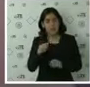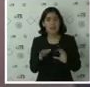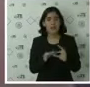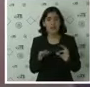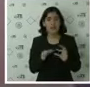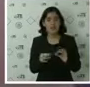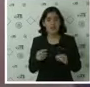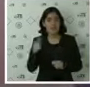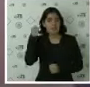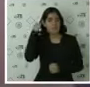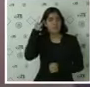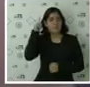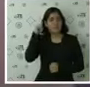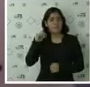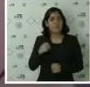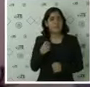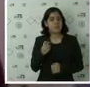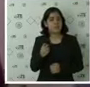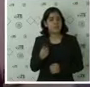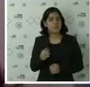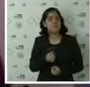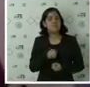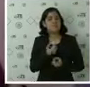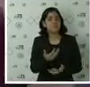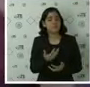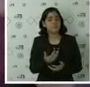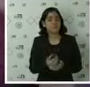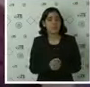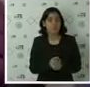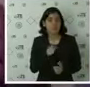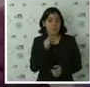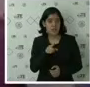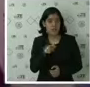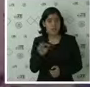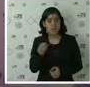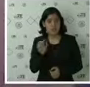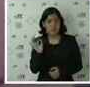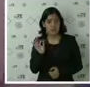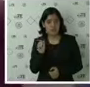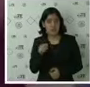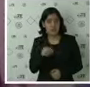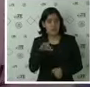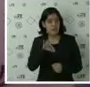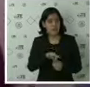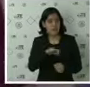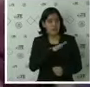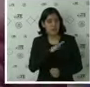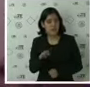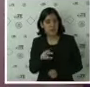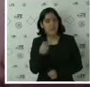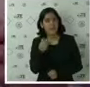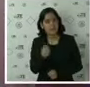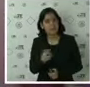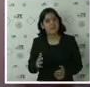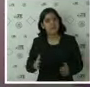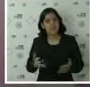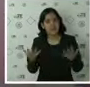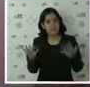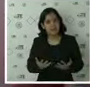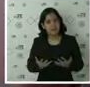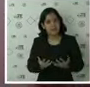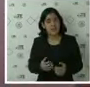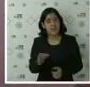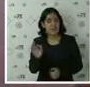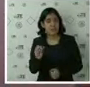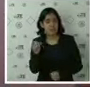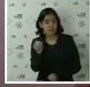y votar si tenemos la oportunidad de votar. Y si tenemos la oportunidad de participar en la política, hacerlo. Y si tenemos la oportunidad